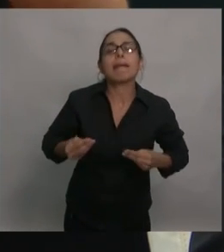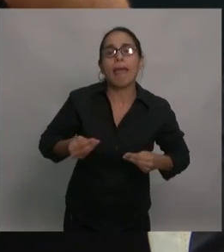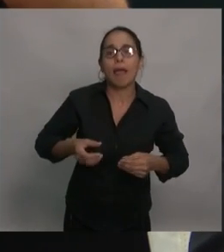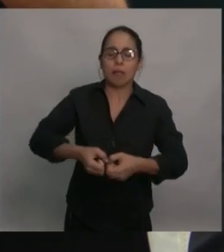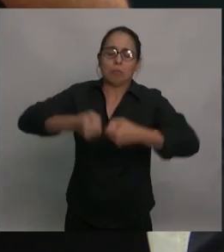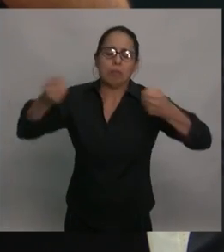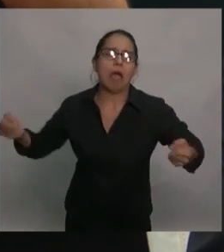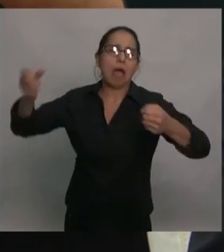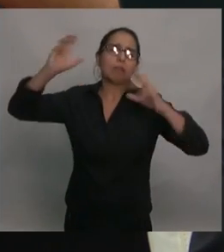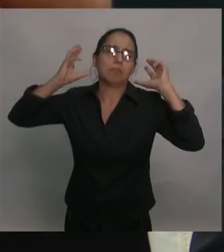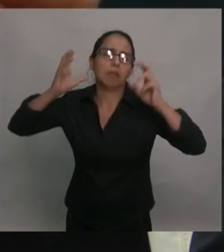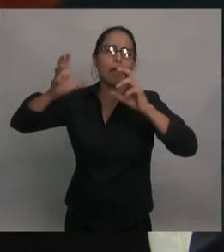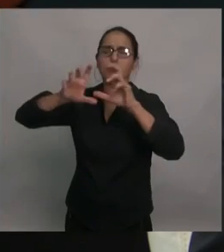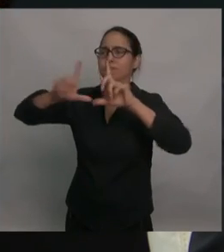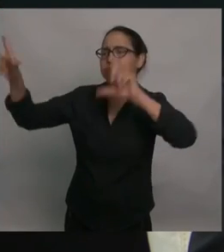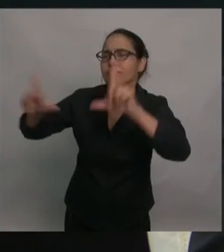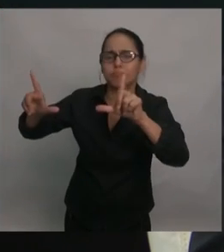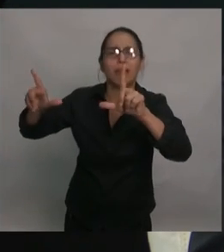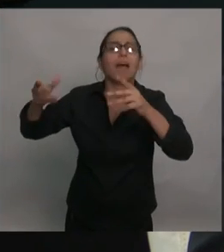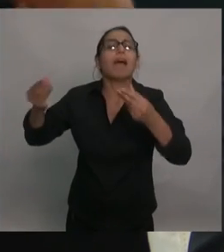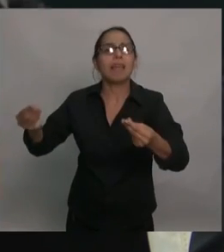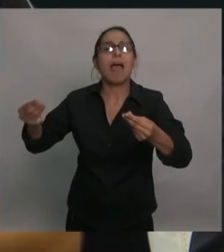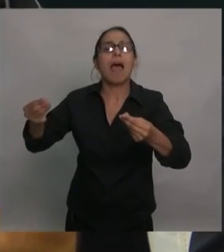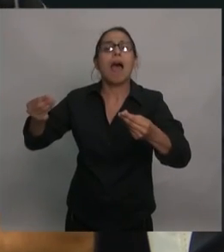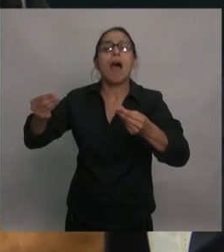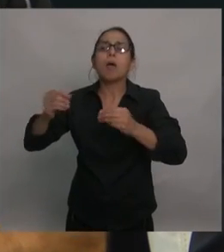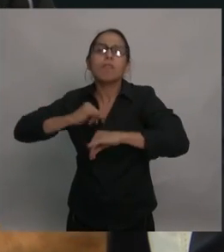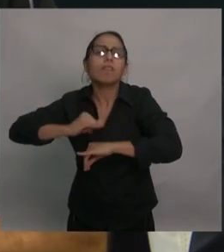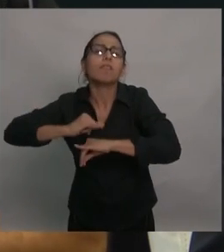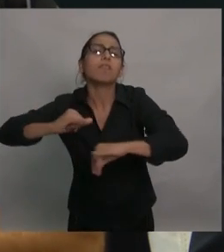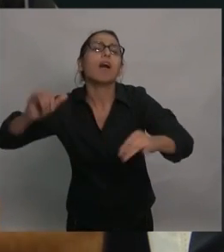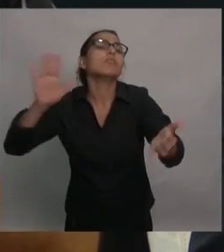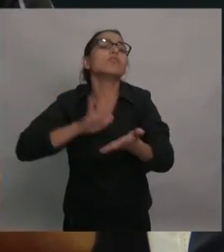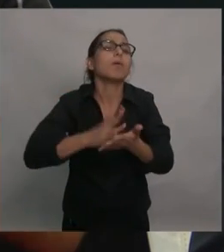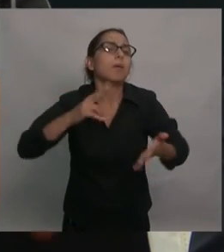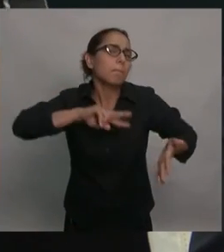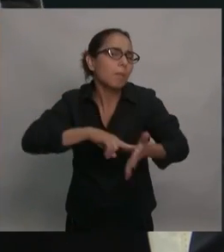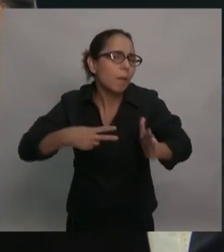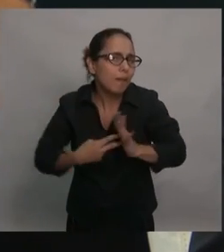referencia a cualquier problema,